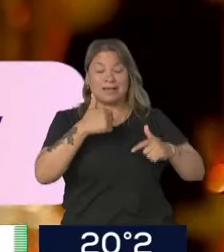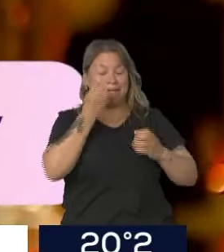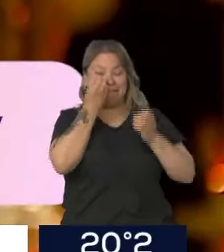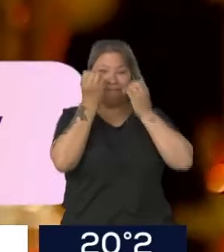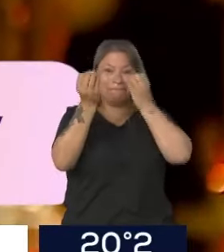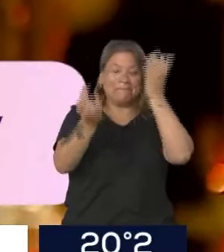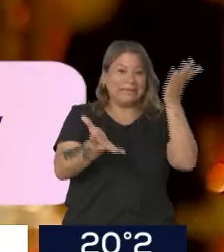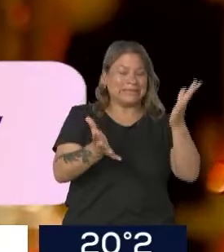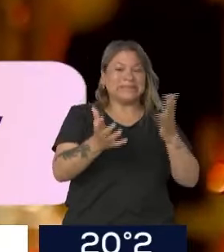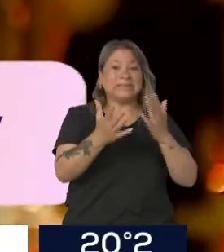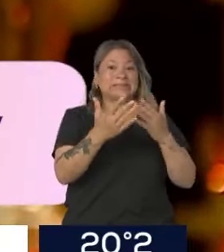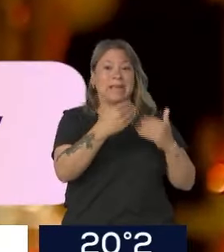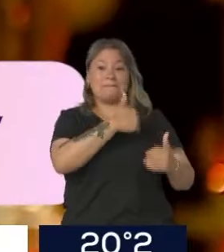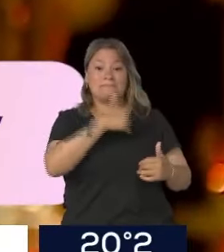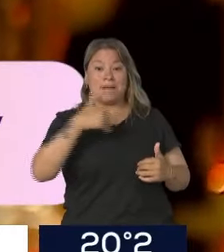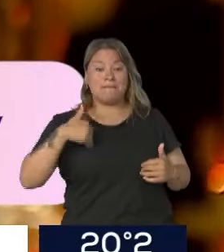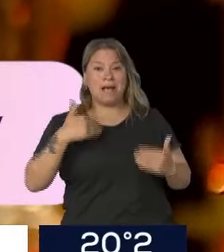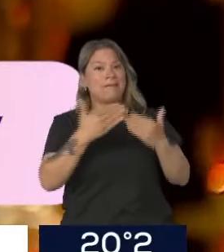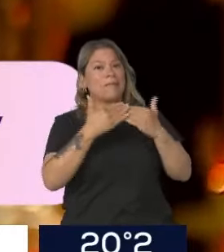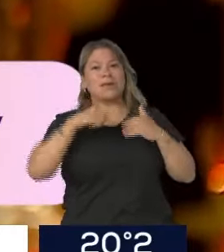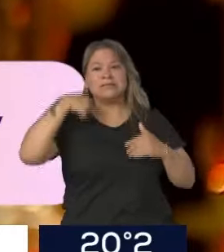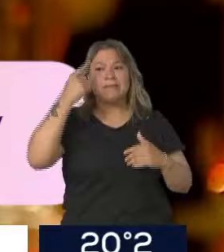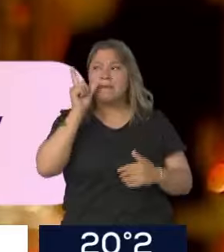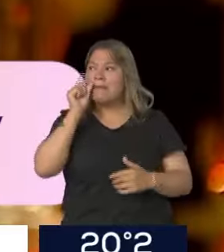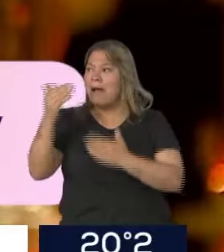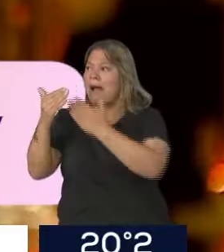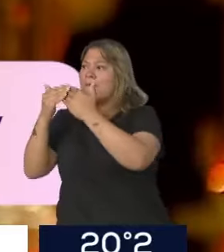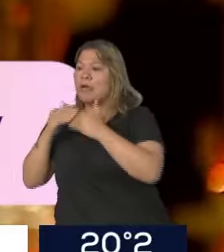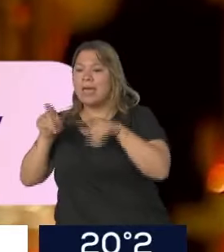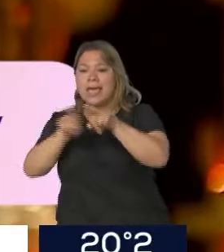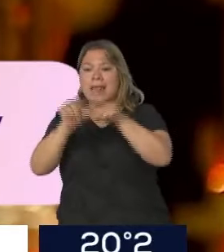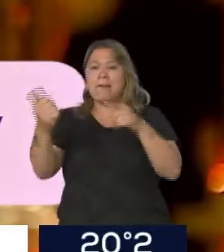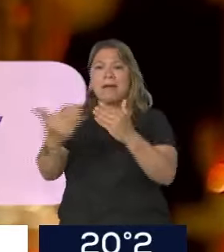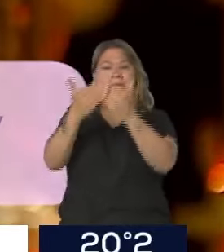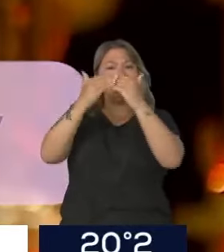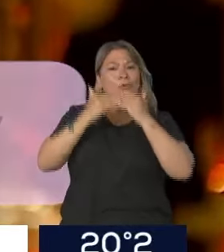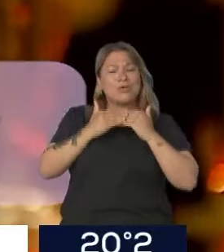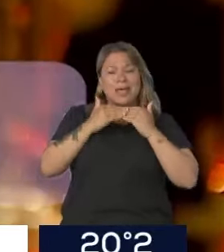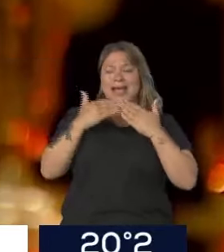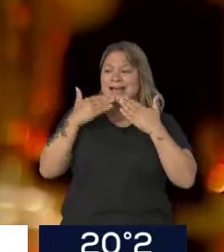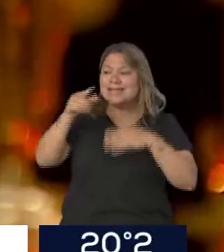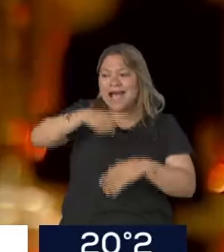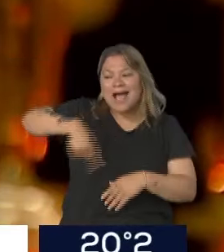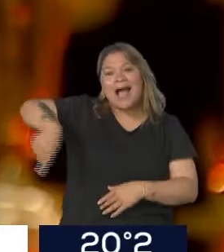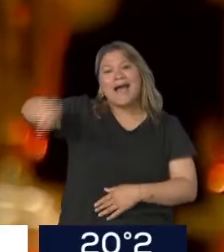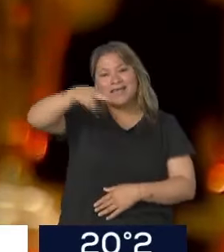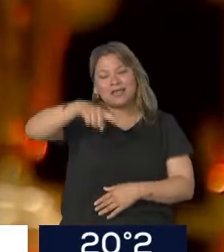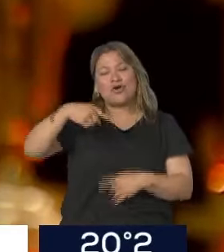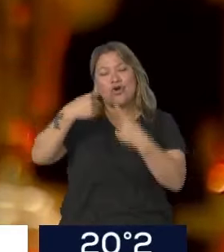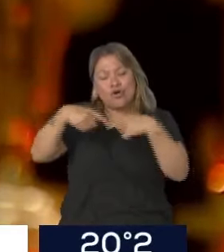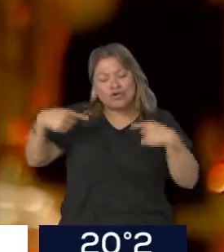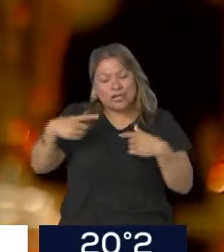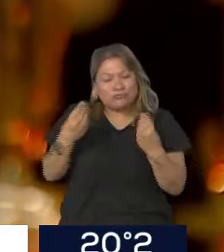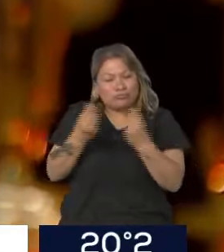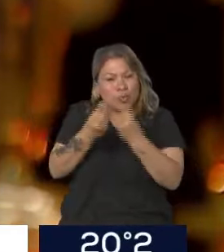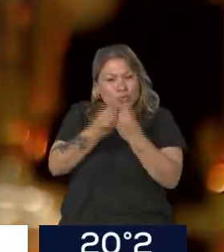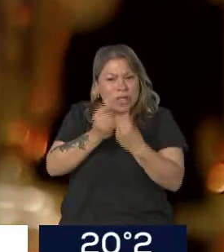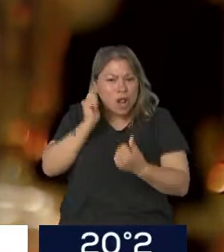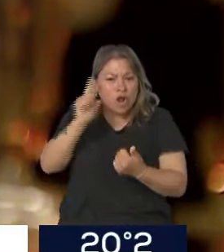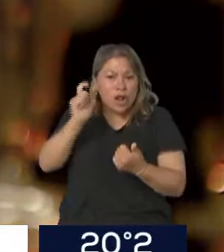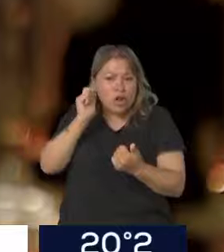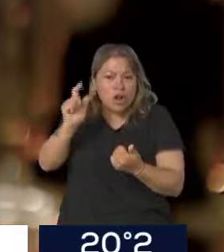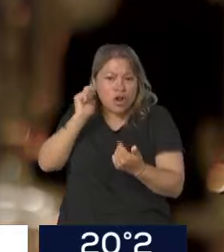Si no hubiera tenido el apoyo de mi mamá, que hoy no está, y el de mi papá y el de mis hermanas, como que no sé si hubiera podido lograr todo lo que